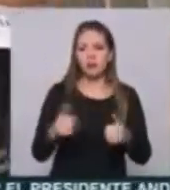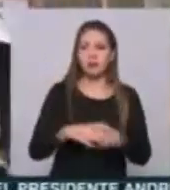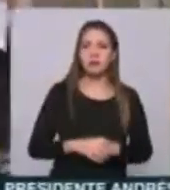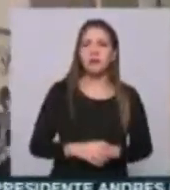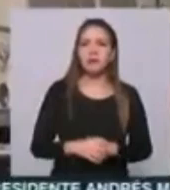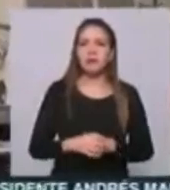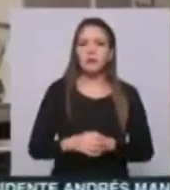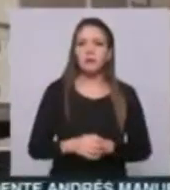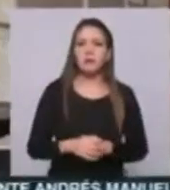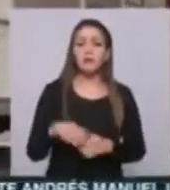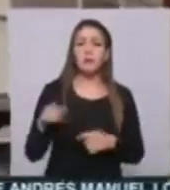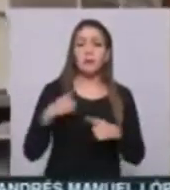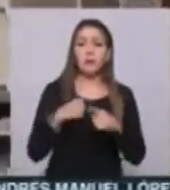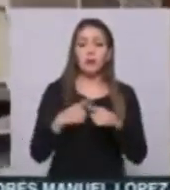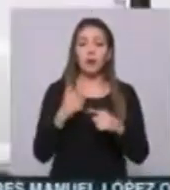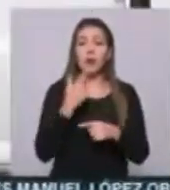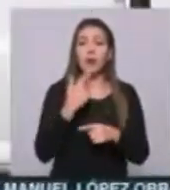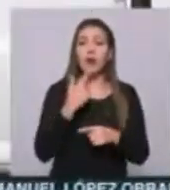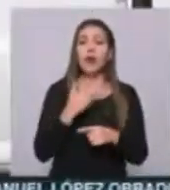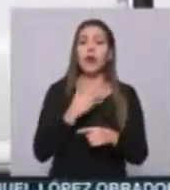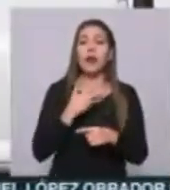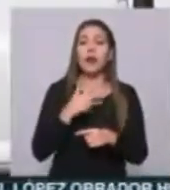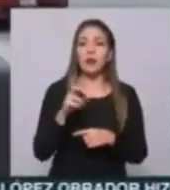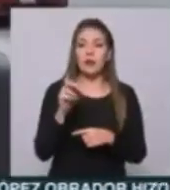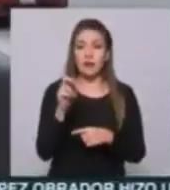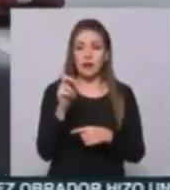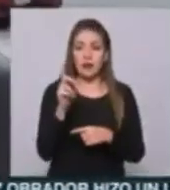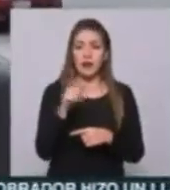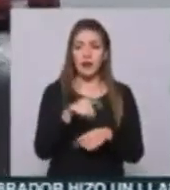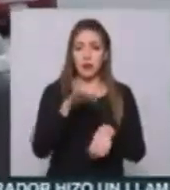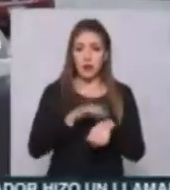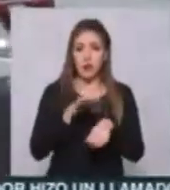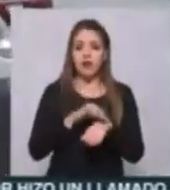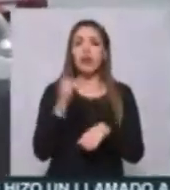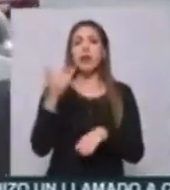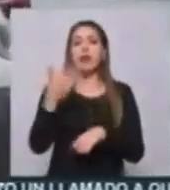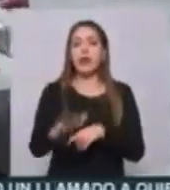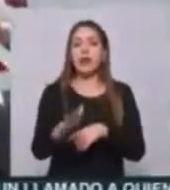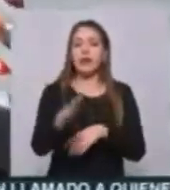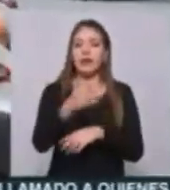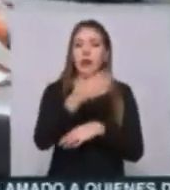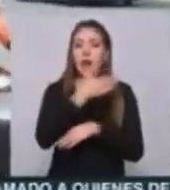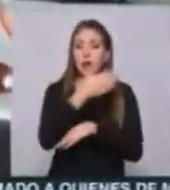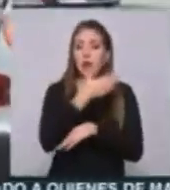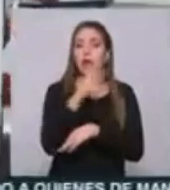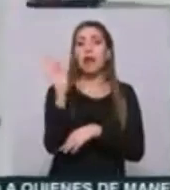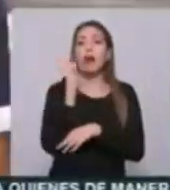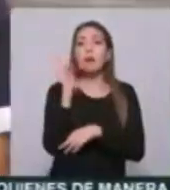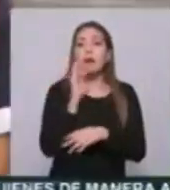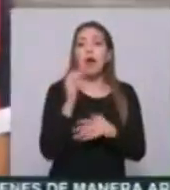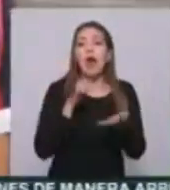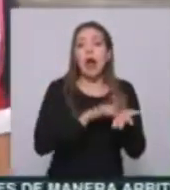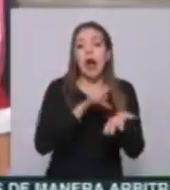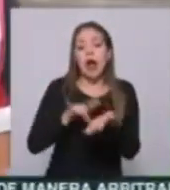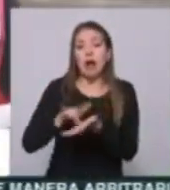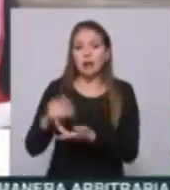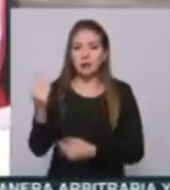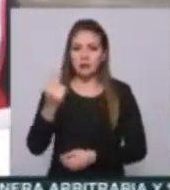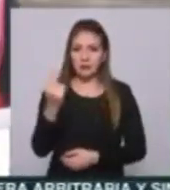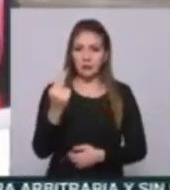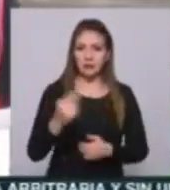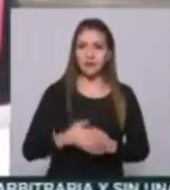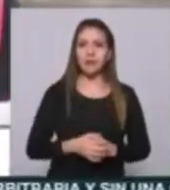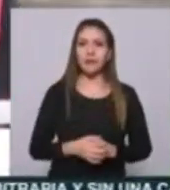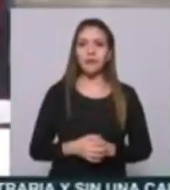militar, la Cruz Roja desplegará 30 paramédicos y 10 ambulancias para auxiliar a la población en caso de que se requiera. Para el día del